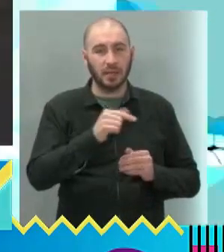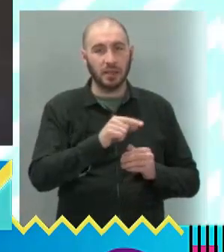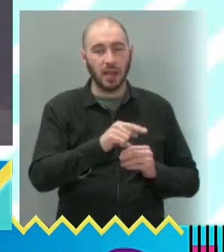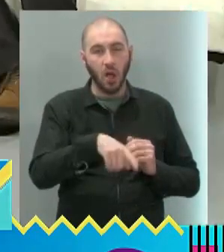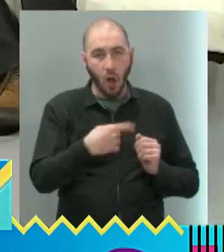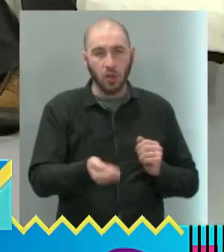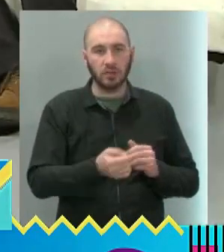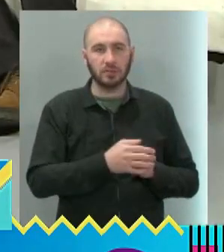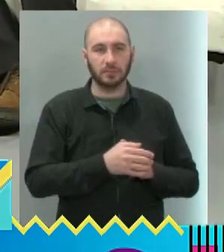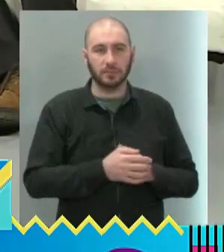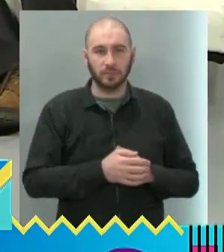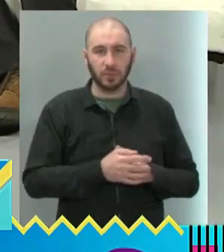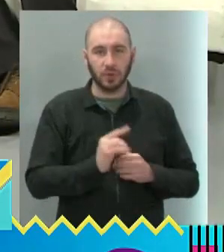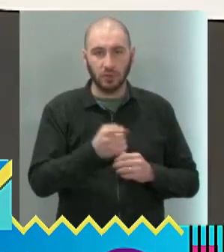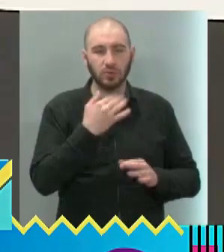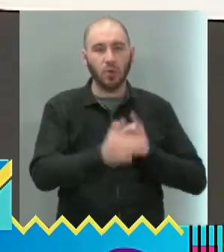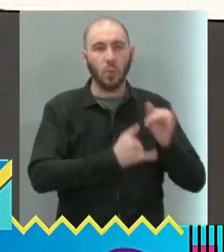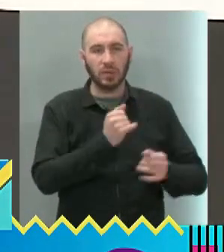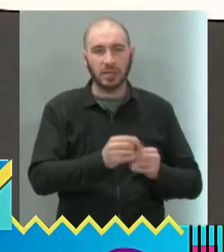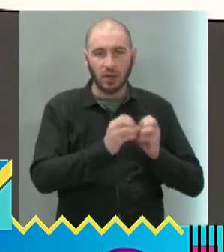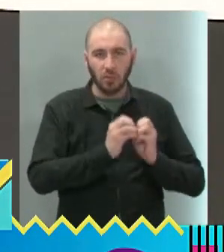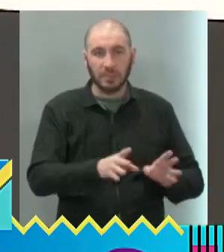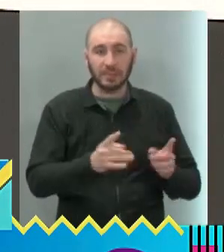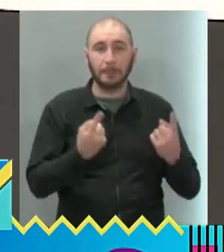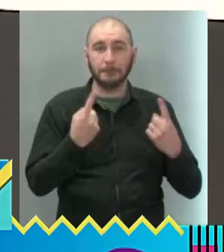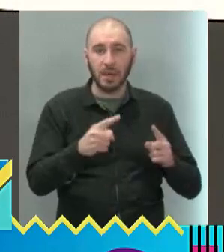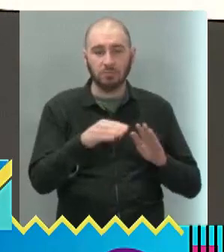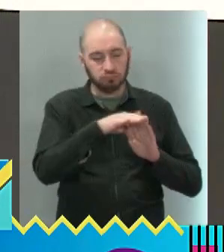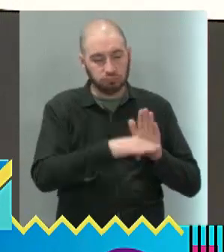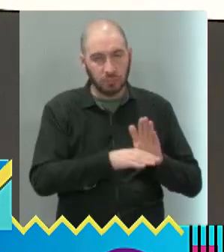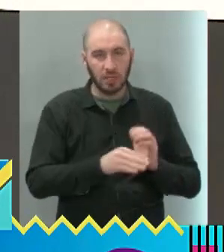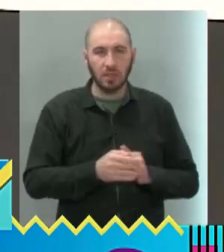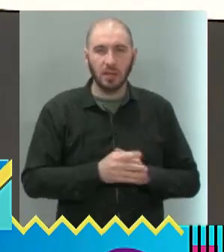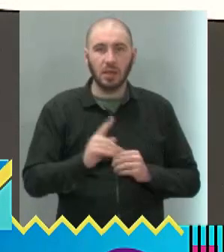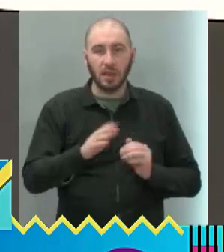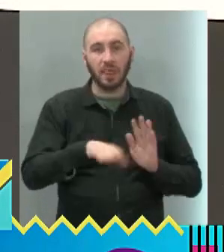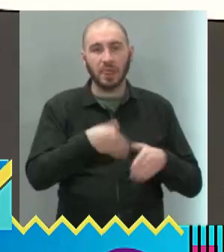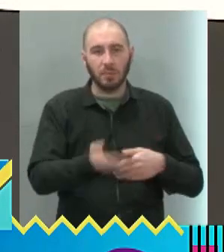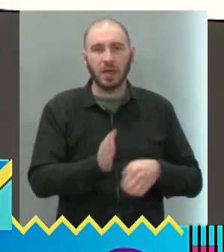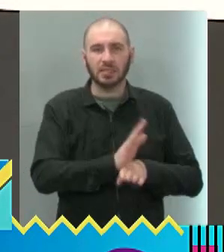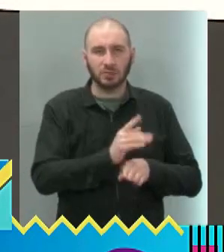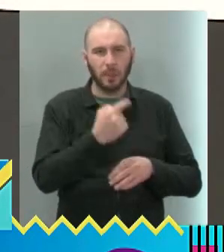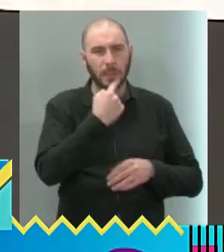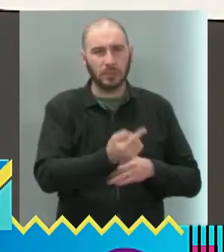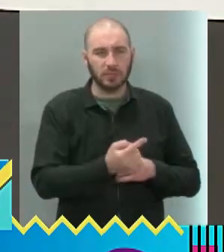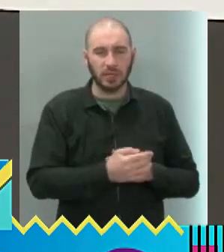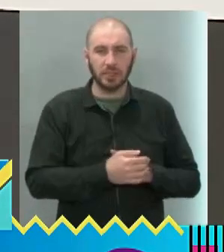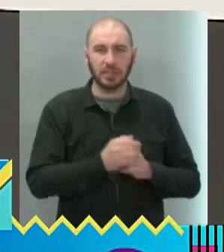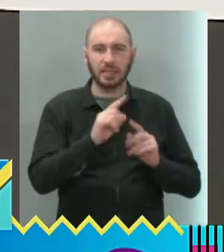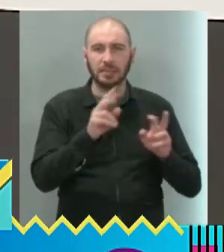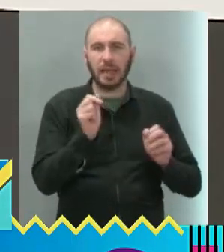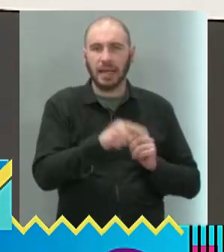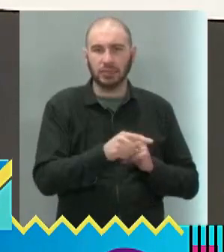de alguna claro. forma. Nosotros hablamos del nacimiento, pero todo eso Sí. que conllevó después, ¿no? Quería preguntarte, Adolfo, acerca de